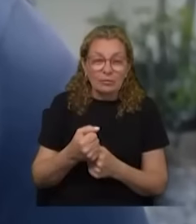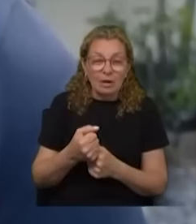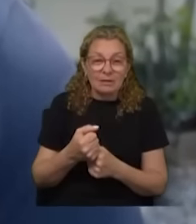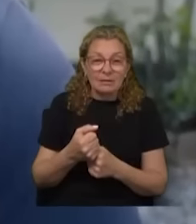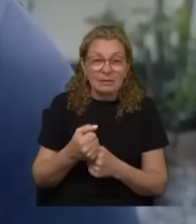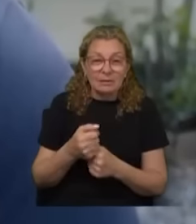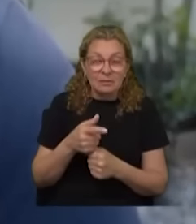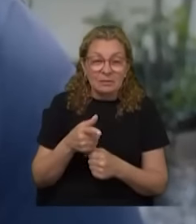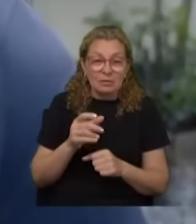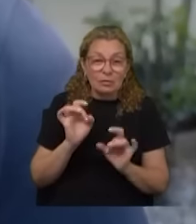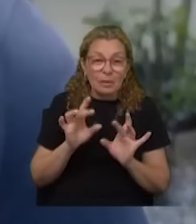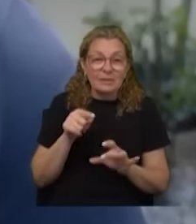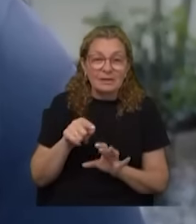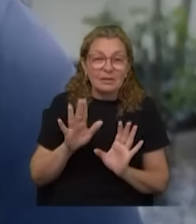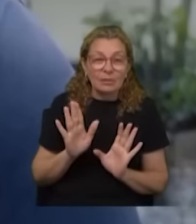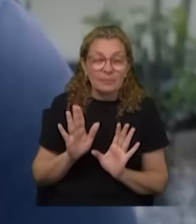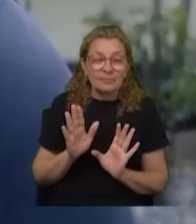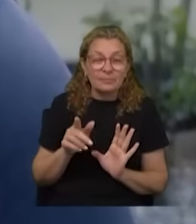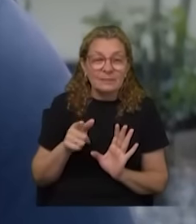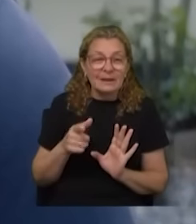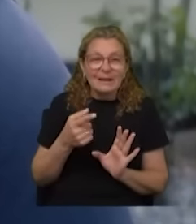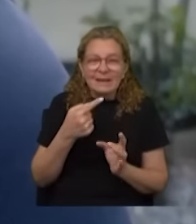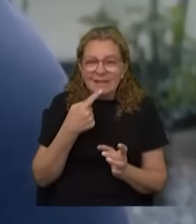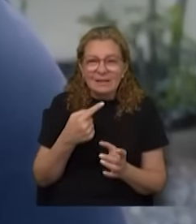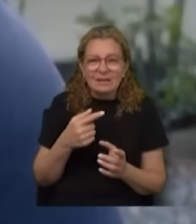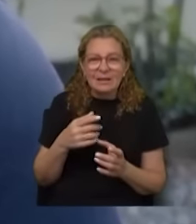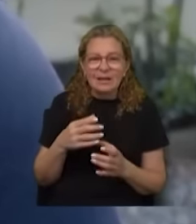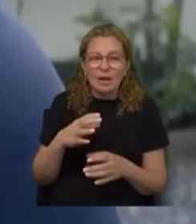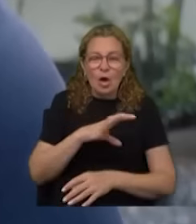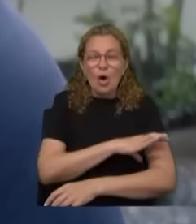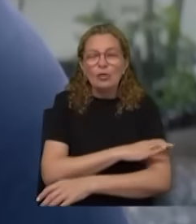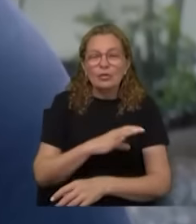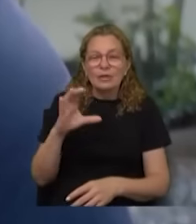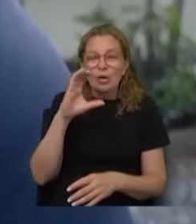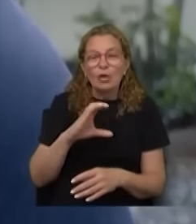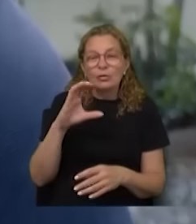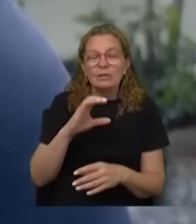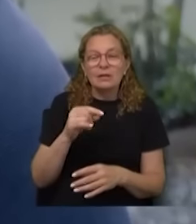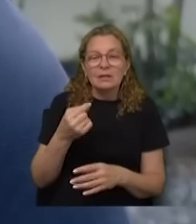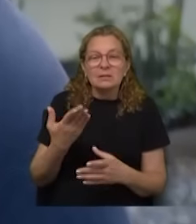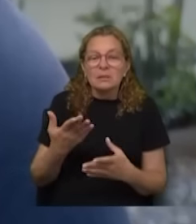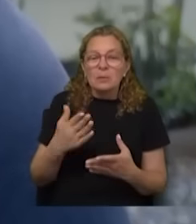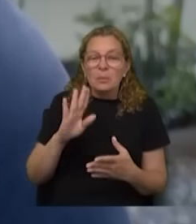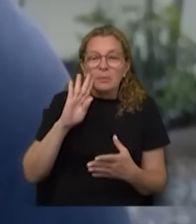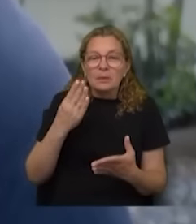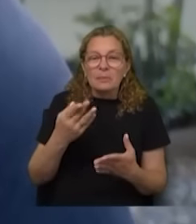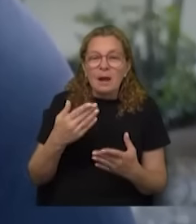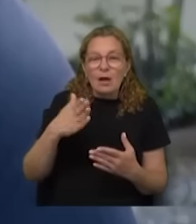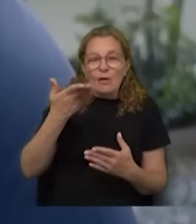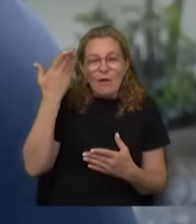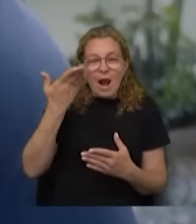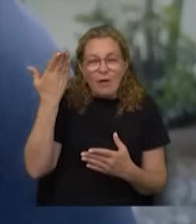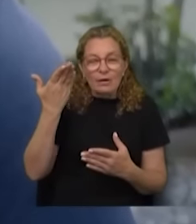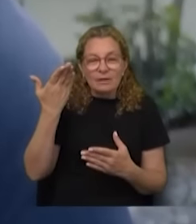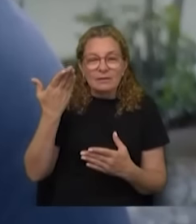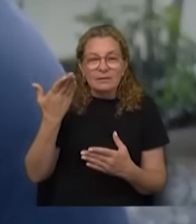Es simplemente eso en ese sentido entienden que la fórmula este ors cose representan más los valores